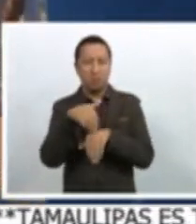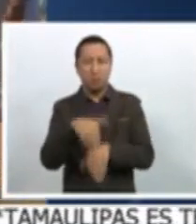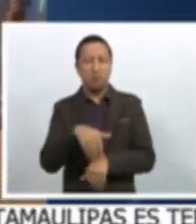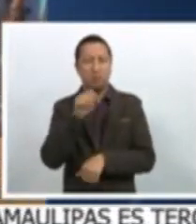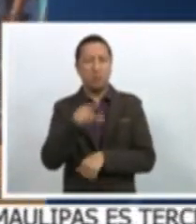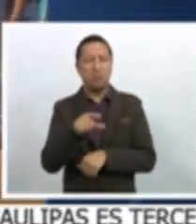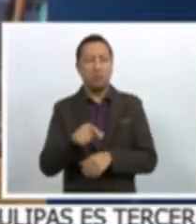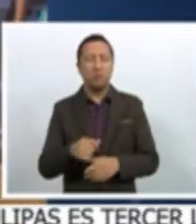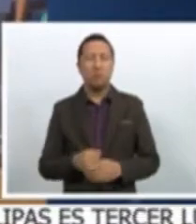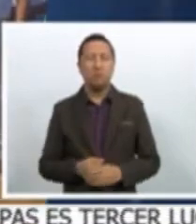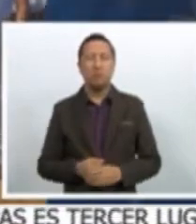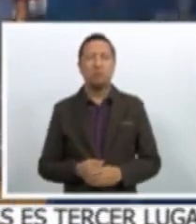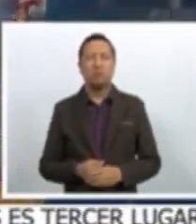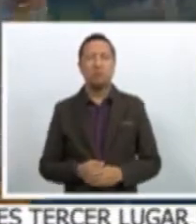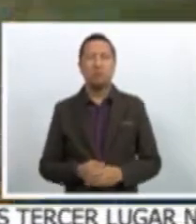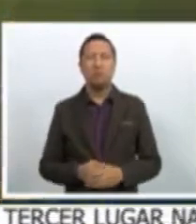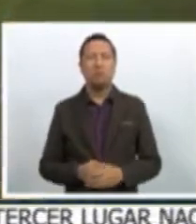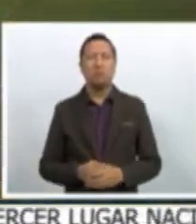coronavirus.